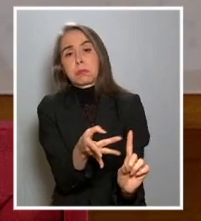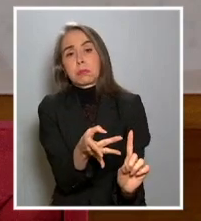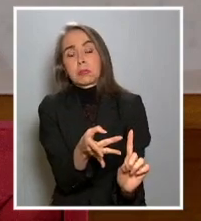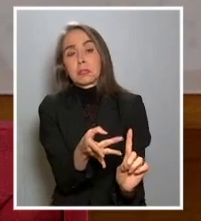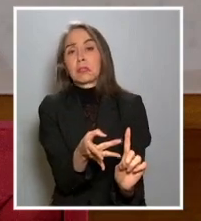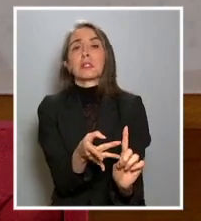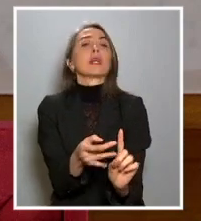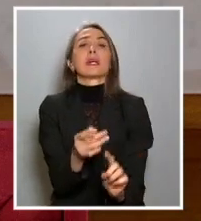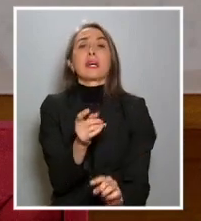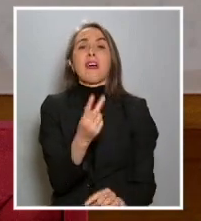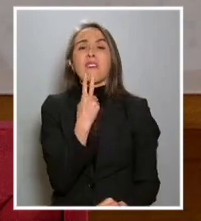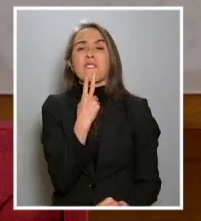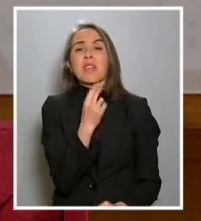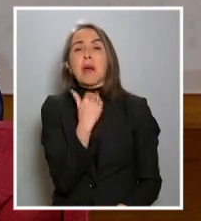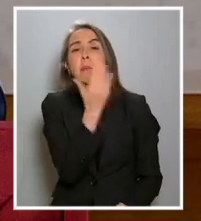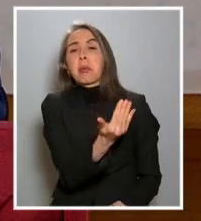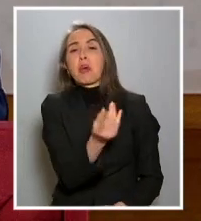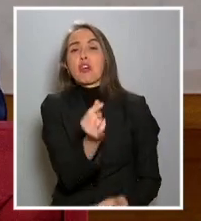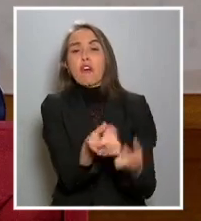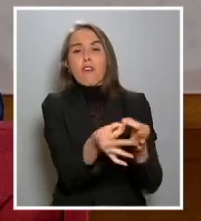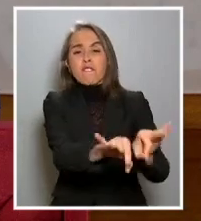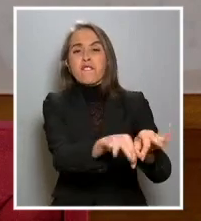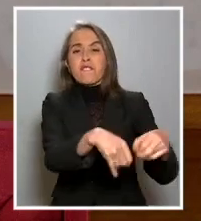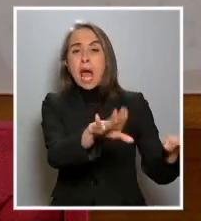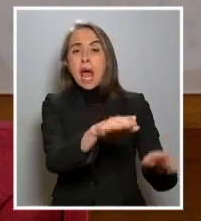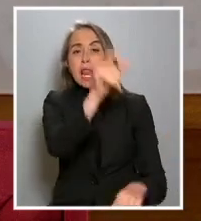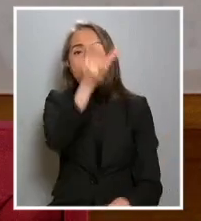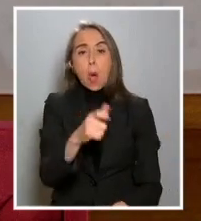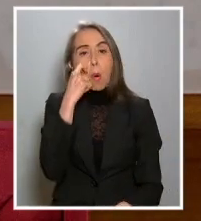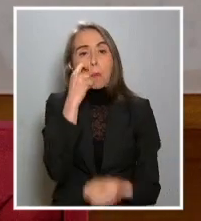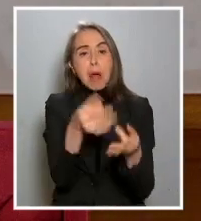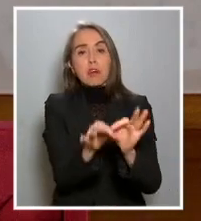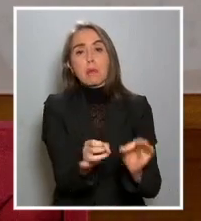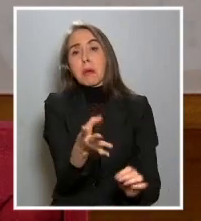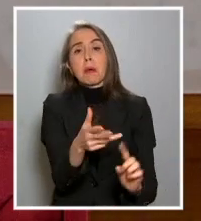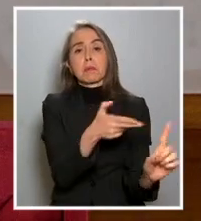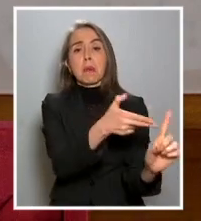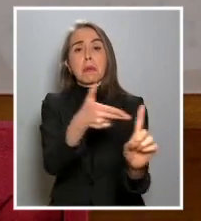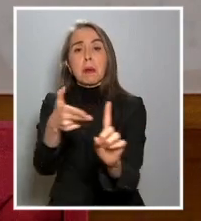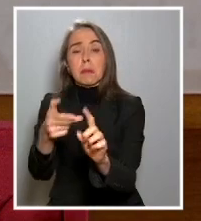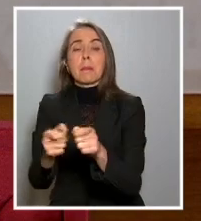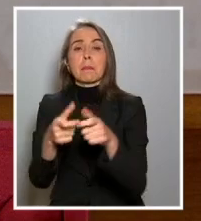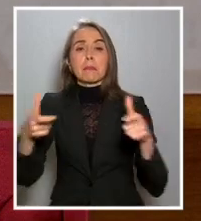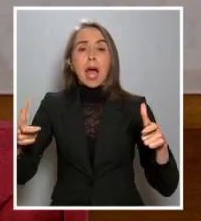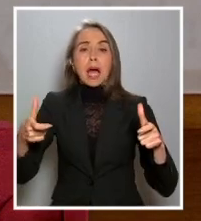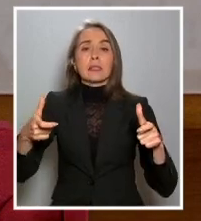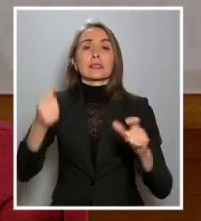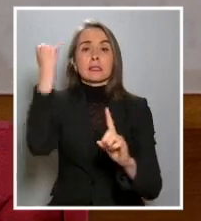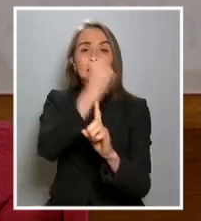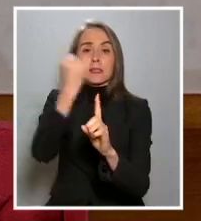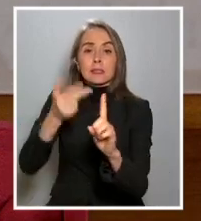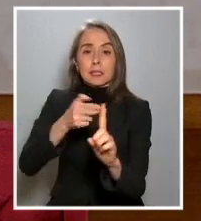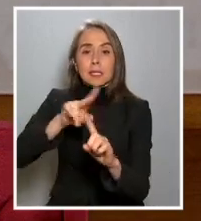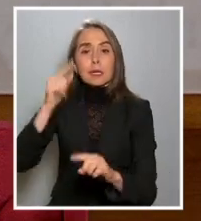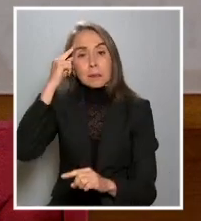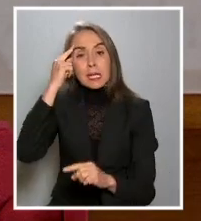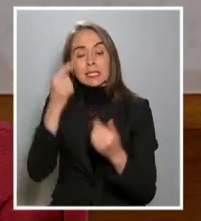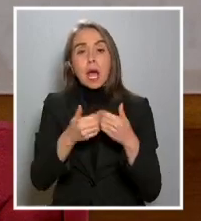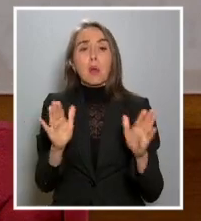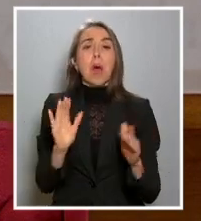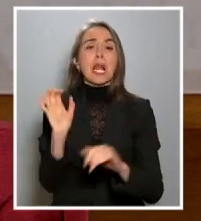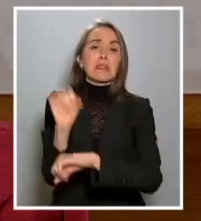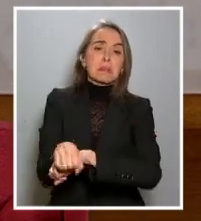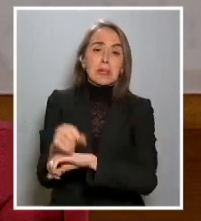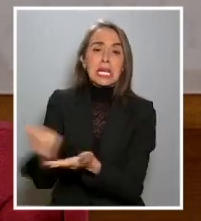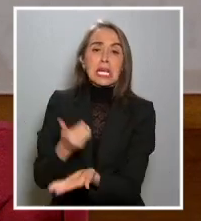se subestima el valor de la vida y la dignidad humana, el crimen prospera. Cuando la idea de la ganancia económica obtenida a cualquier precio es